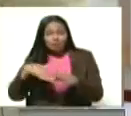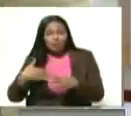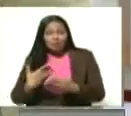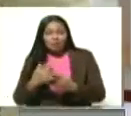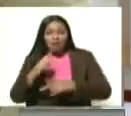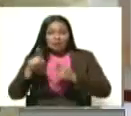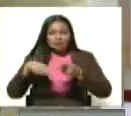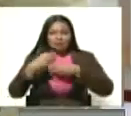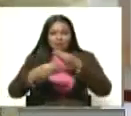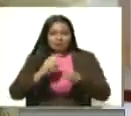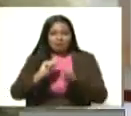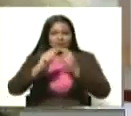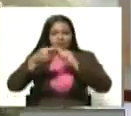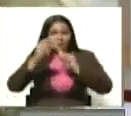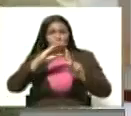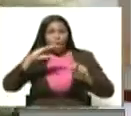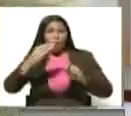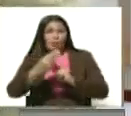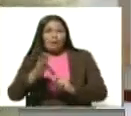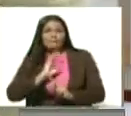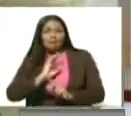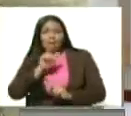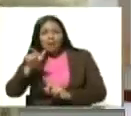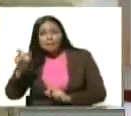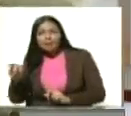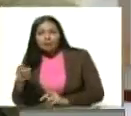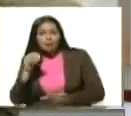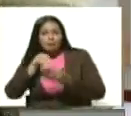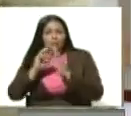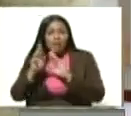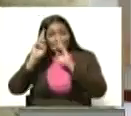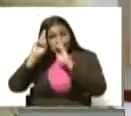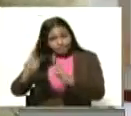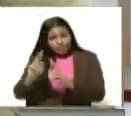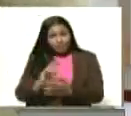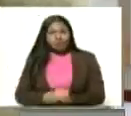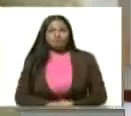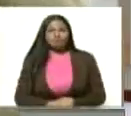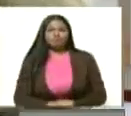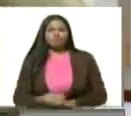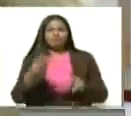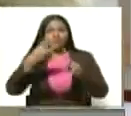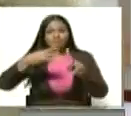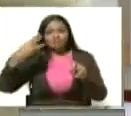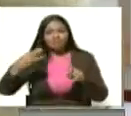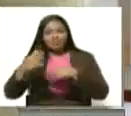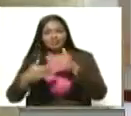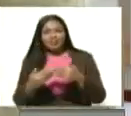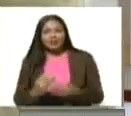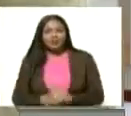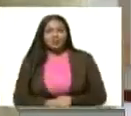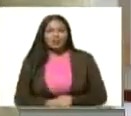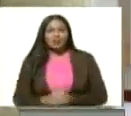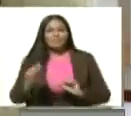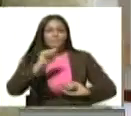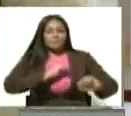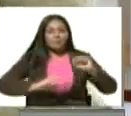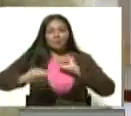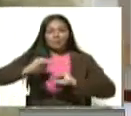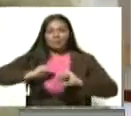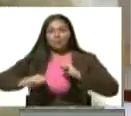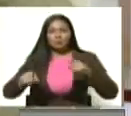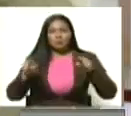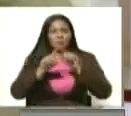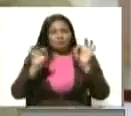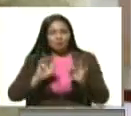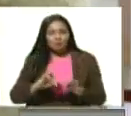esa transformación a la sociedad, enmarcado en el respeto. La diversidad sexual, tanto como movimiento y hacia